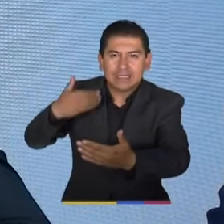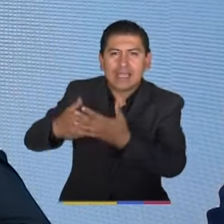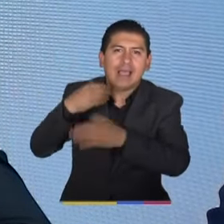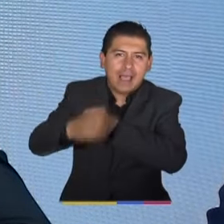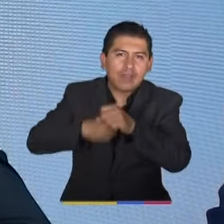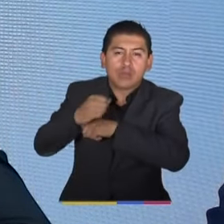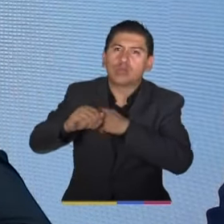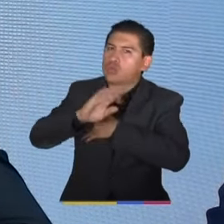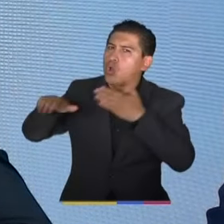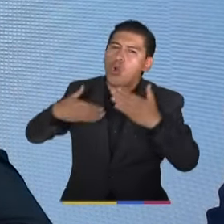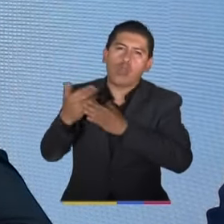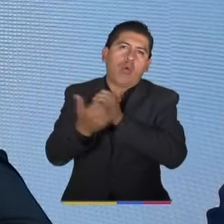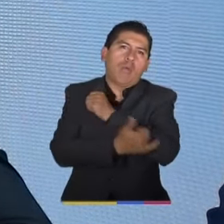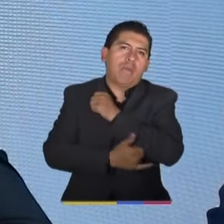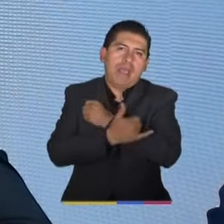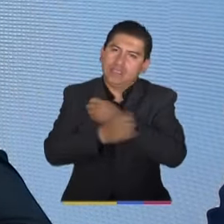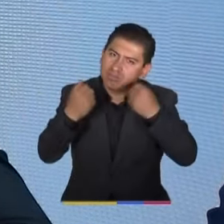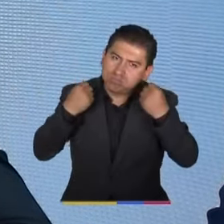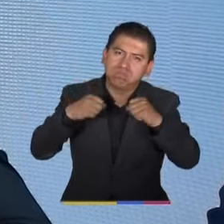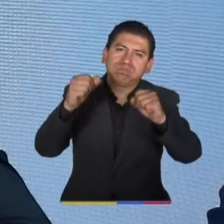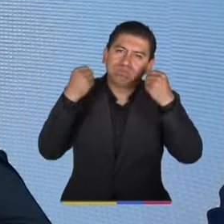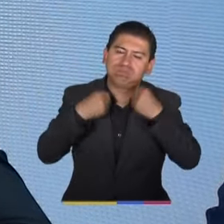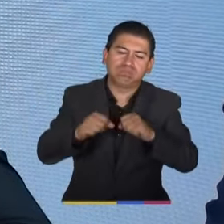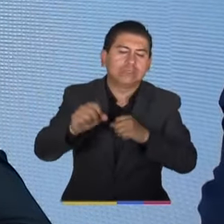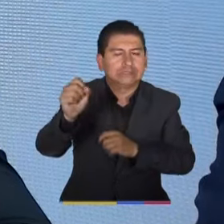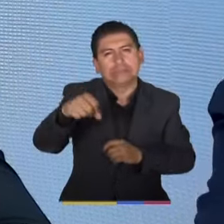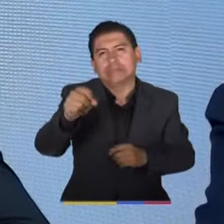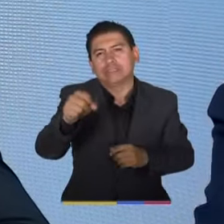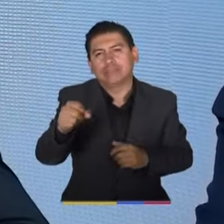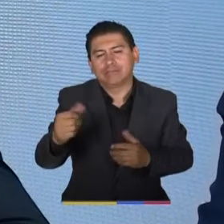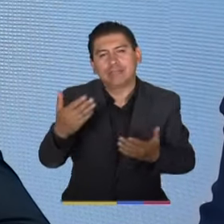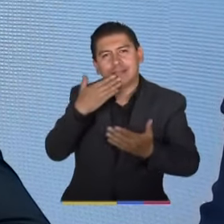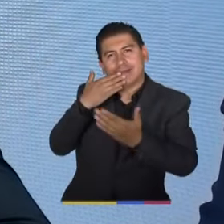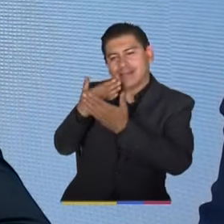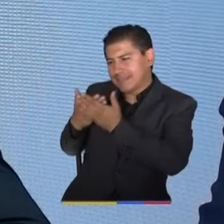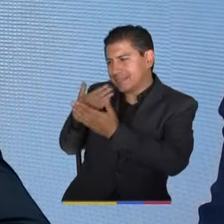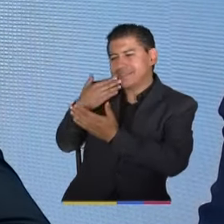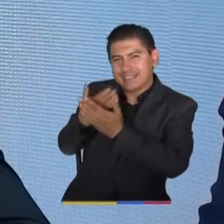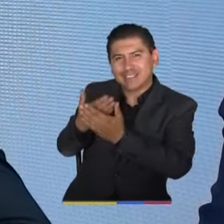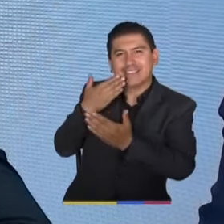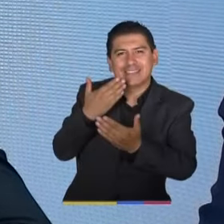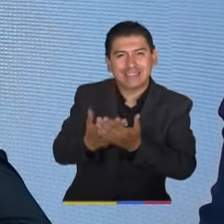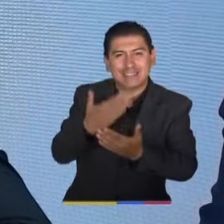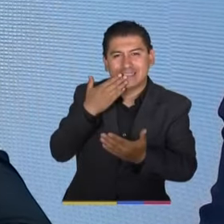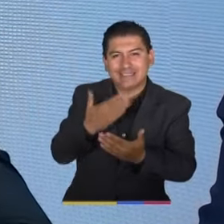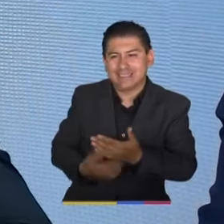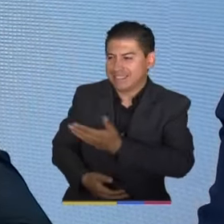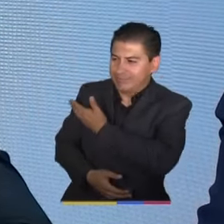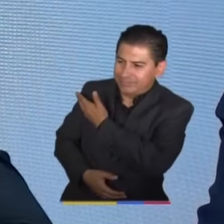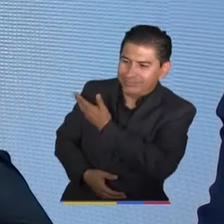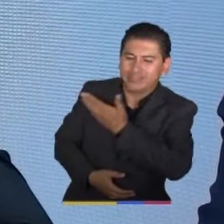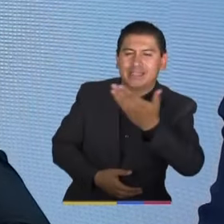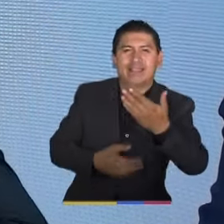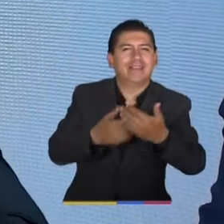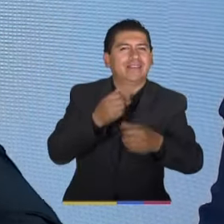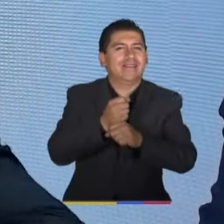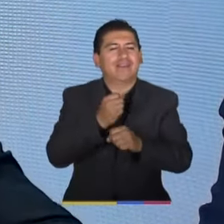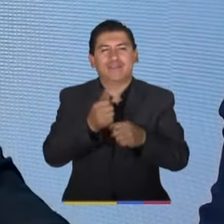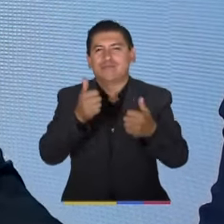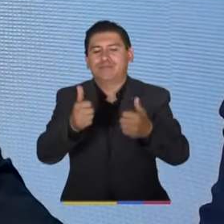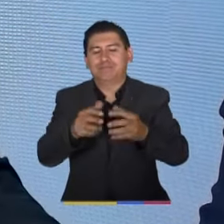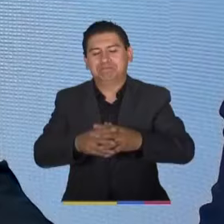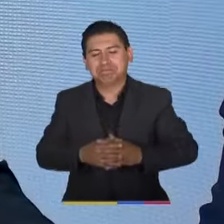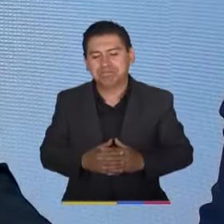pro tempore de la Cumbre Iberoamericana. Gracias a todos ellos por el gran trabajo